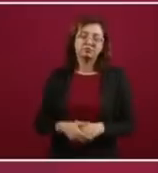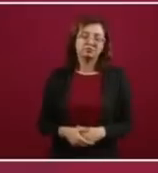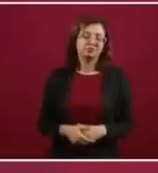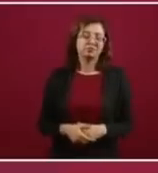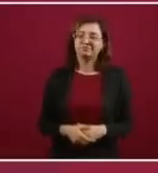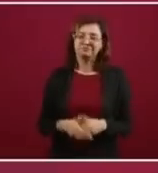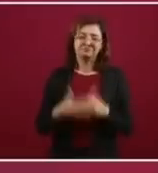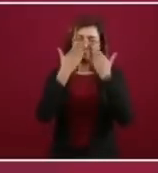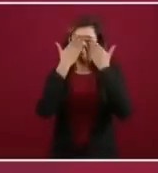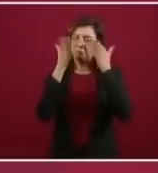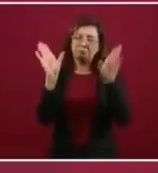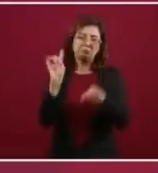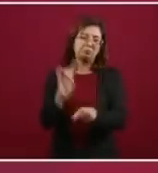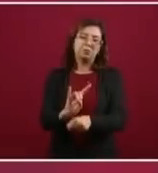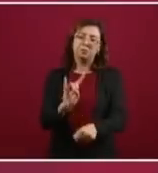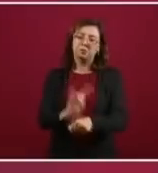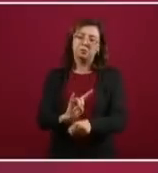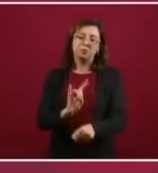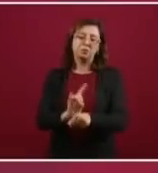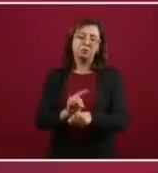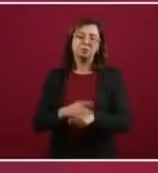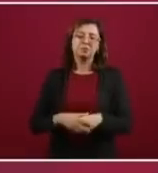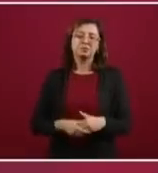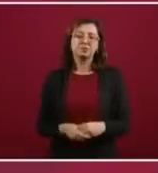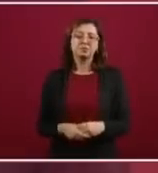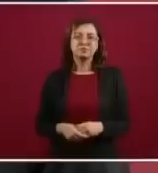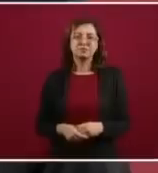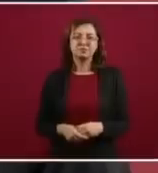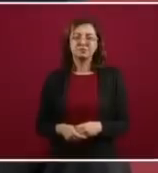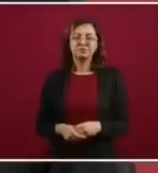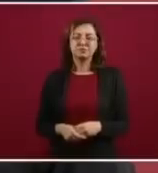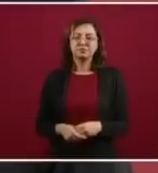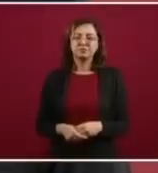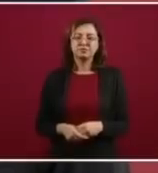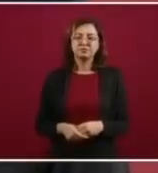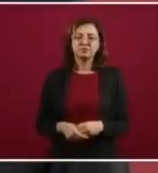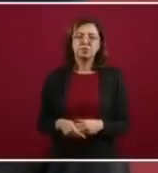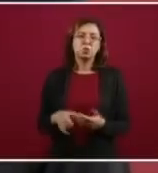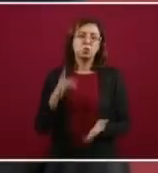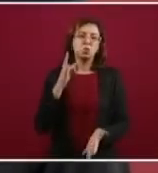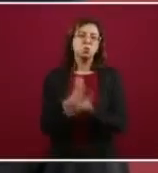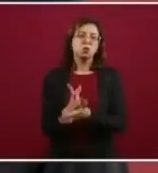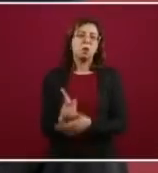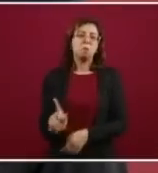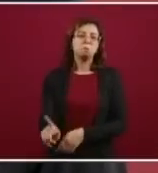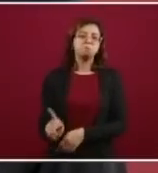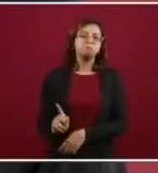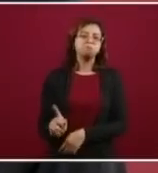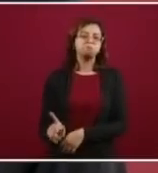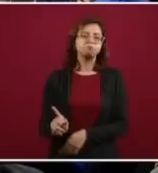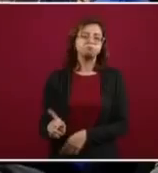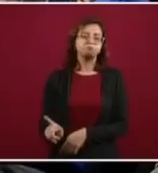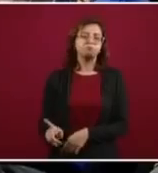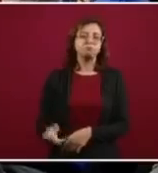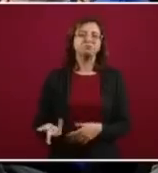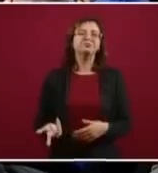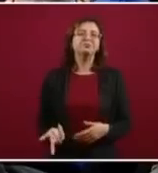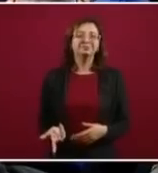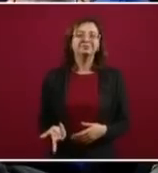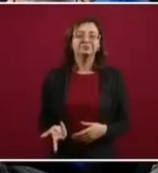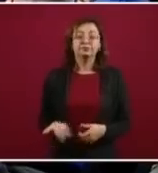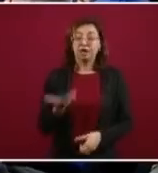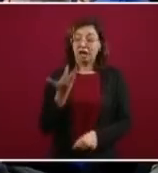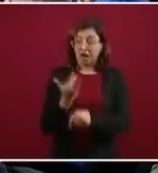y no lo son, o sea, fingen, Entonces son momentos